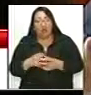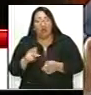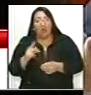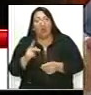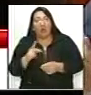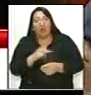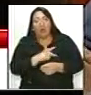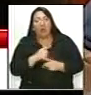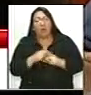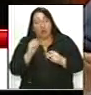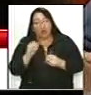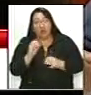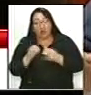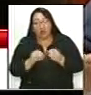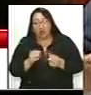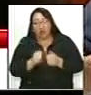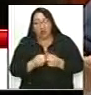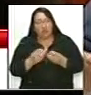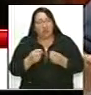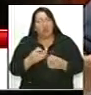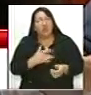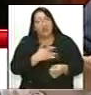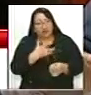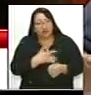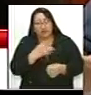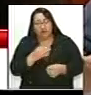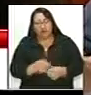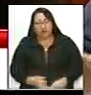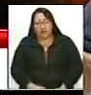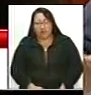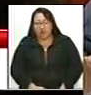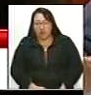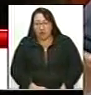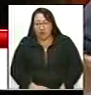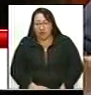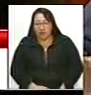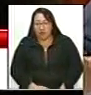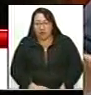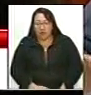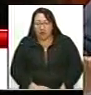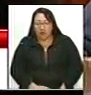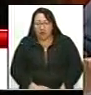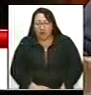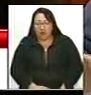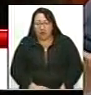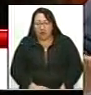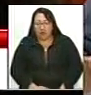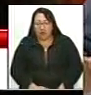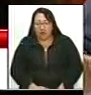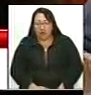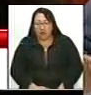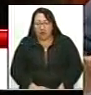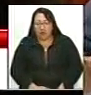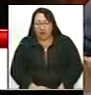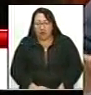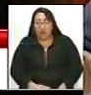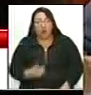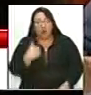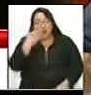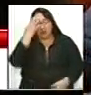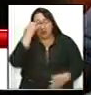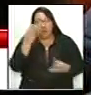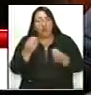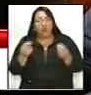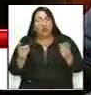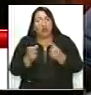sí tengo que levantarlo y tengo que levantarlo con mucho sentimiento, porque lo hemos vivido en carne propia. Y sé que muchos congresistas acá presentes,